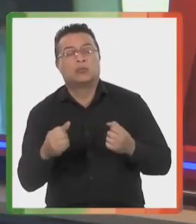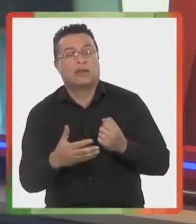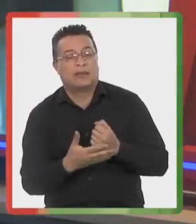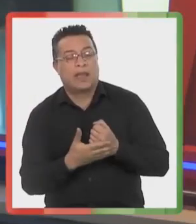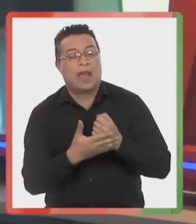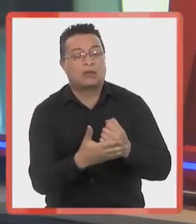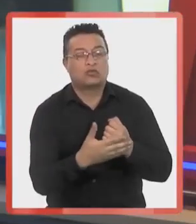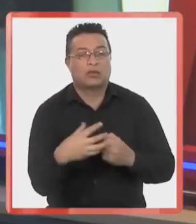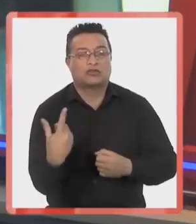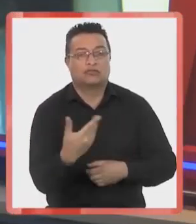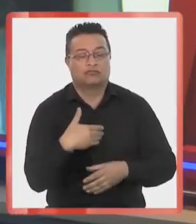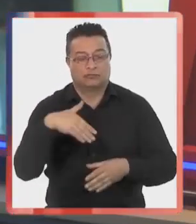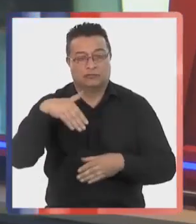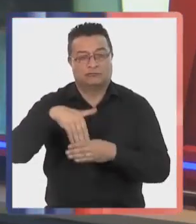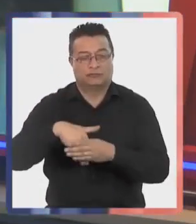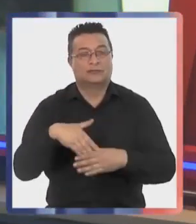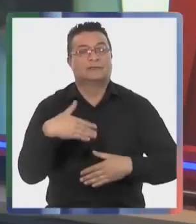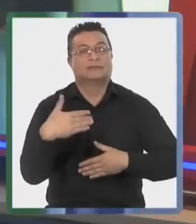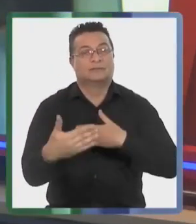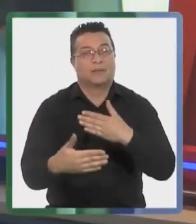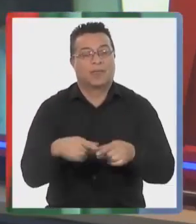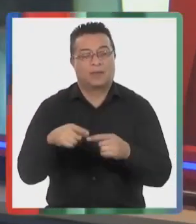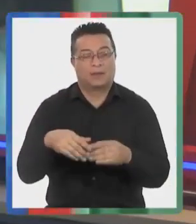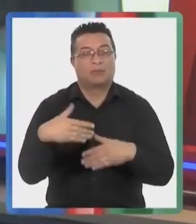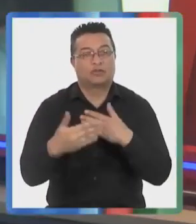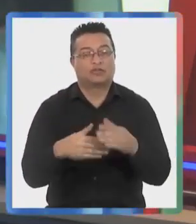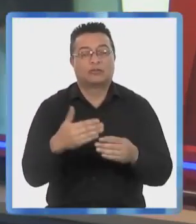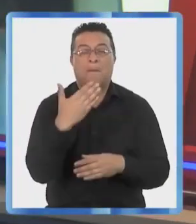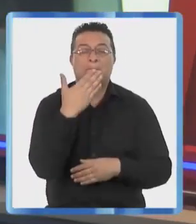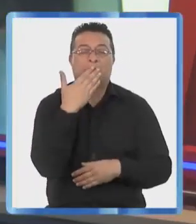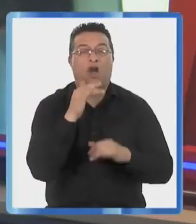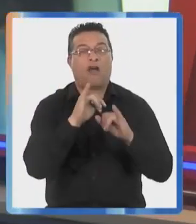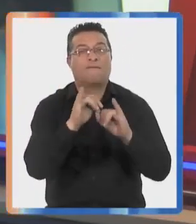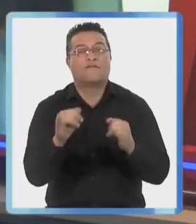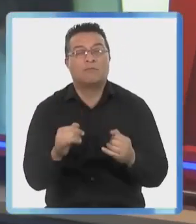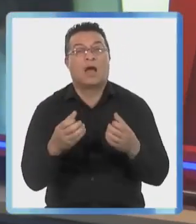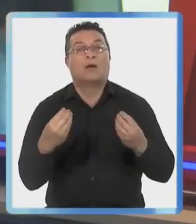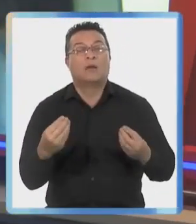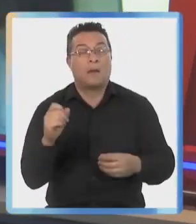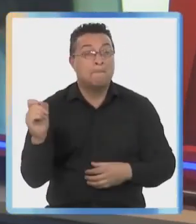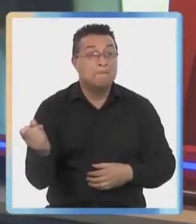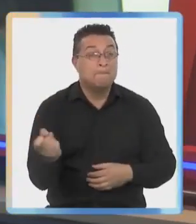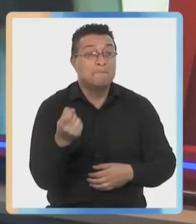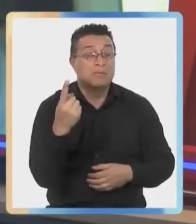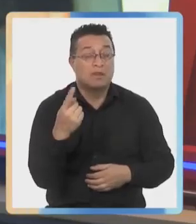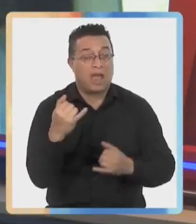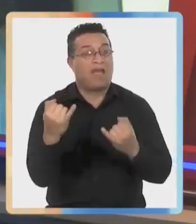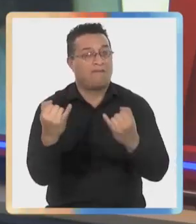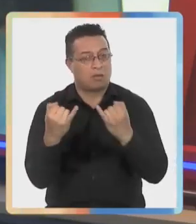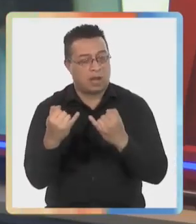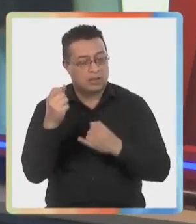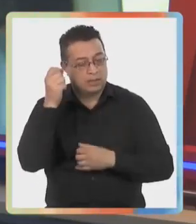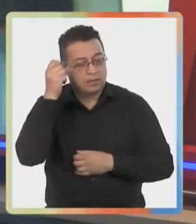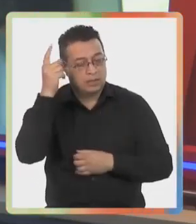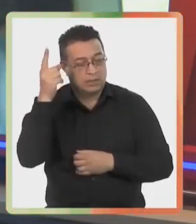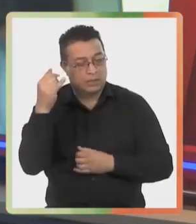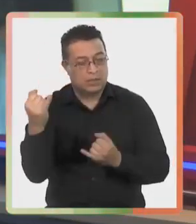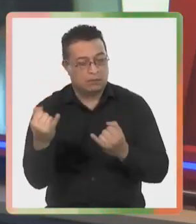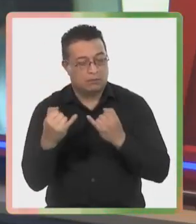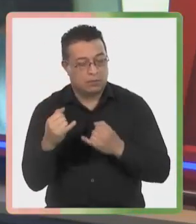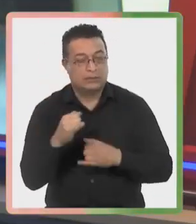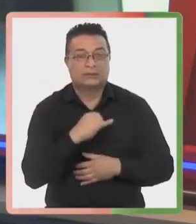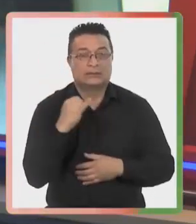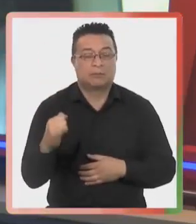podemos ayudar los electores a llevar adelante todos estos procesos de la mejor manera posible? Yo creo que la primera, a informarnos, ¿verdad? Nuestro primer llamado